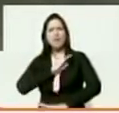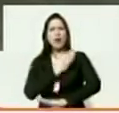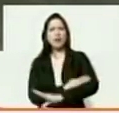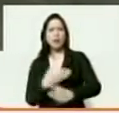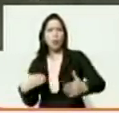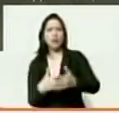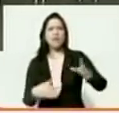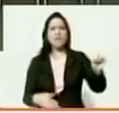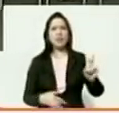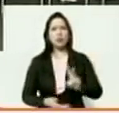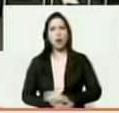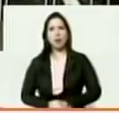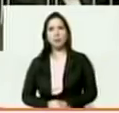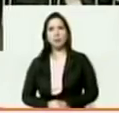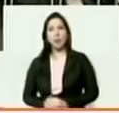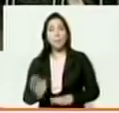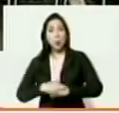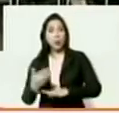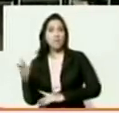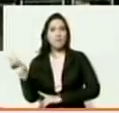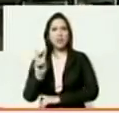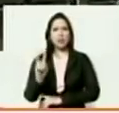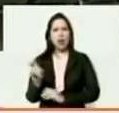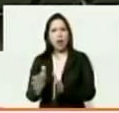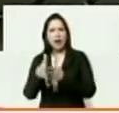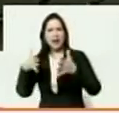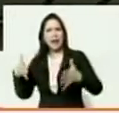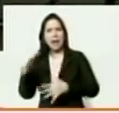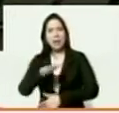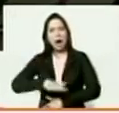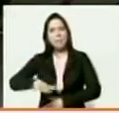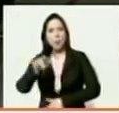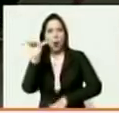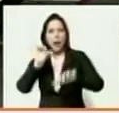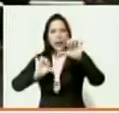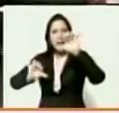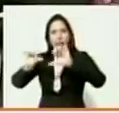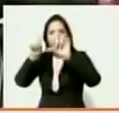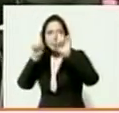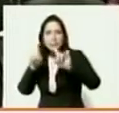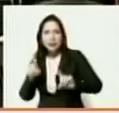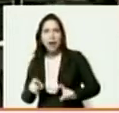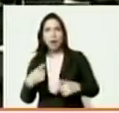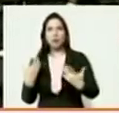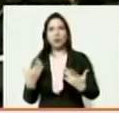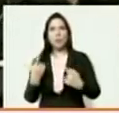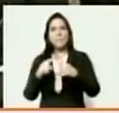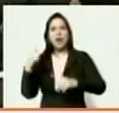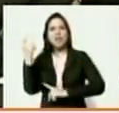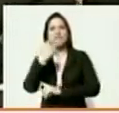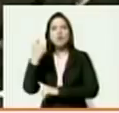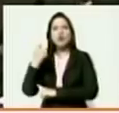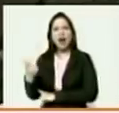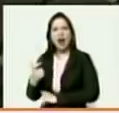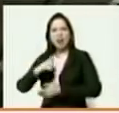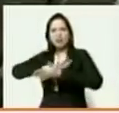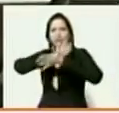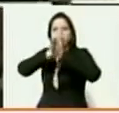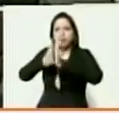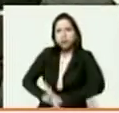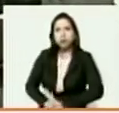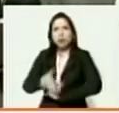Venezuela. Porque Venezuela es un gran campo de ensayo para buscar triturar a un